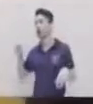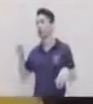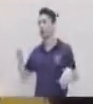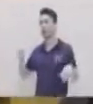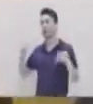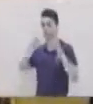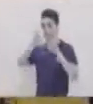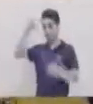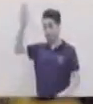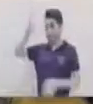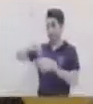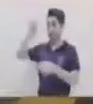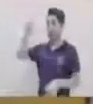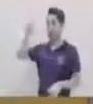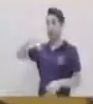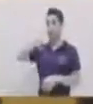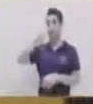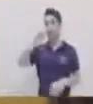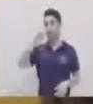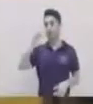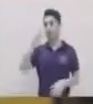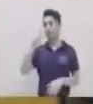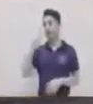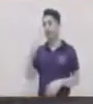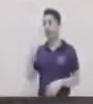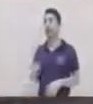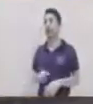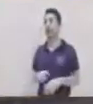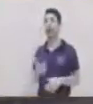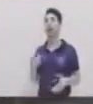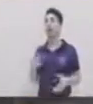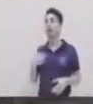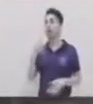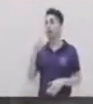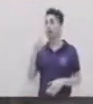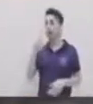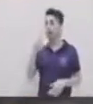Esta guitarra tiene unas cuerdas de metal y es una guitarra